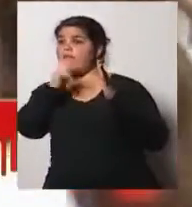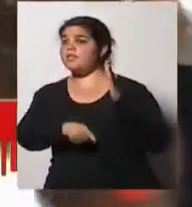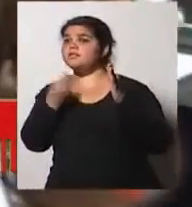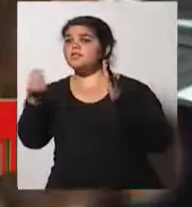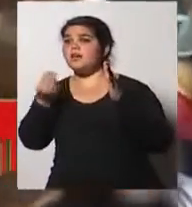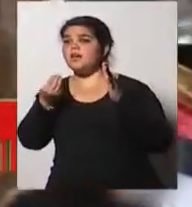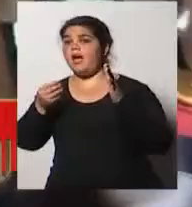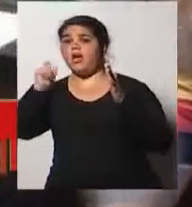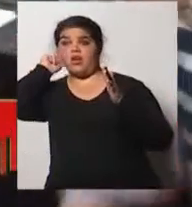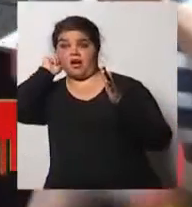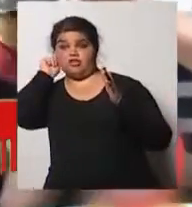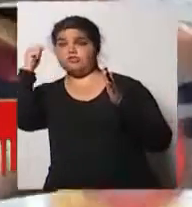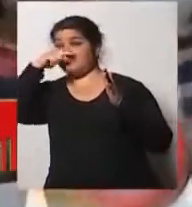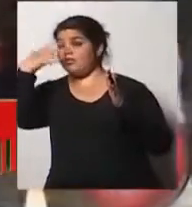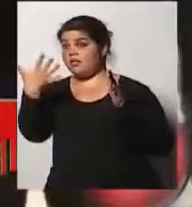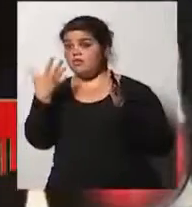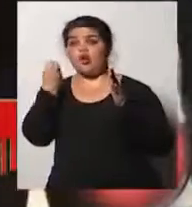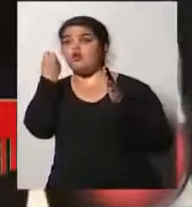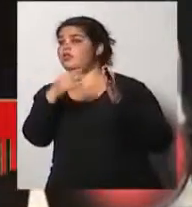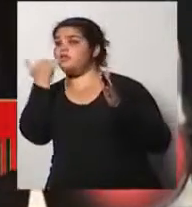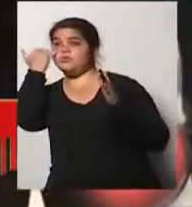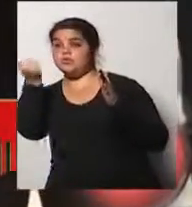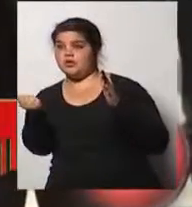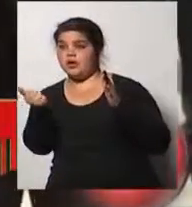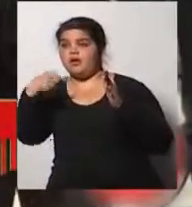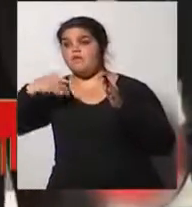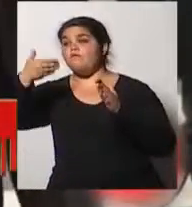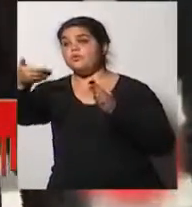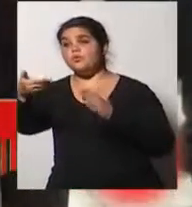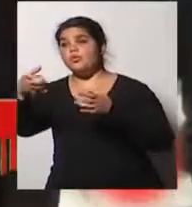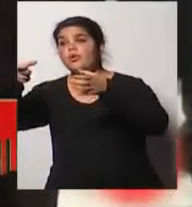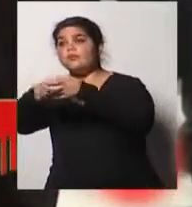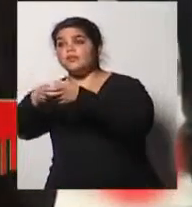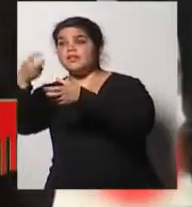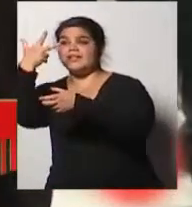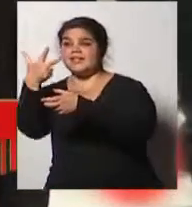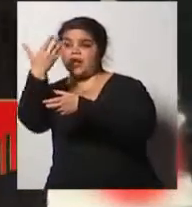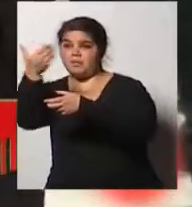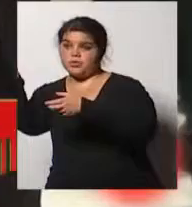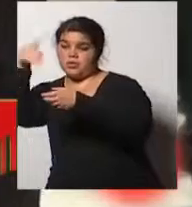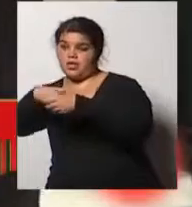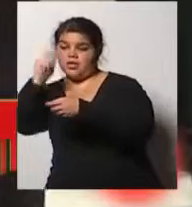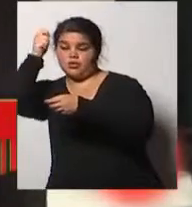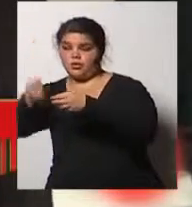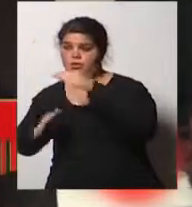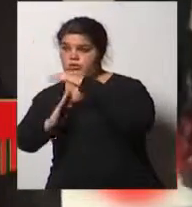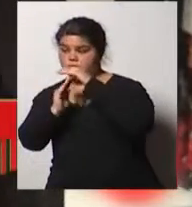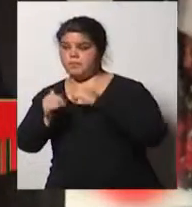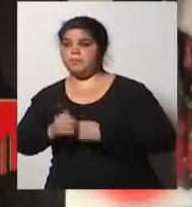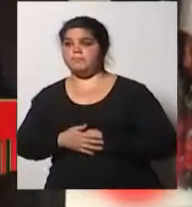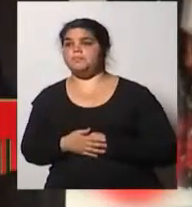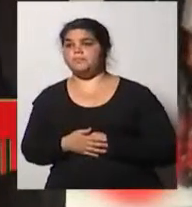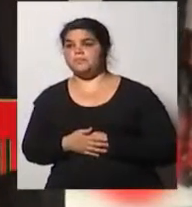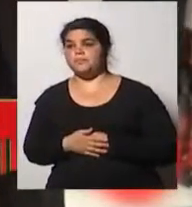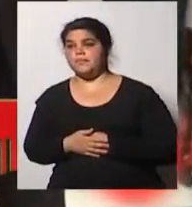y la realidad es que hoy vamos a tener prontamente 3 ministros en la Corte. En la cuestión del funcionamiento diario de la Corte,